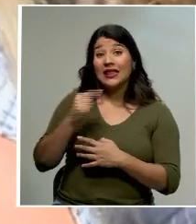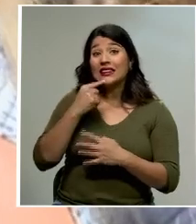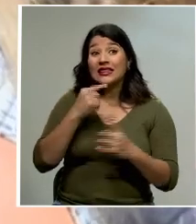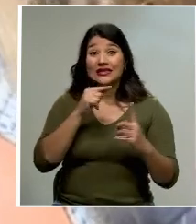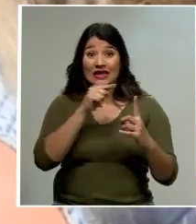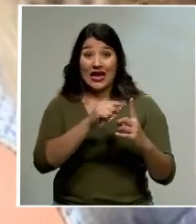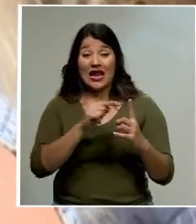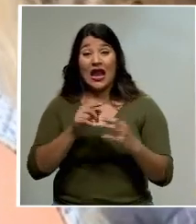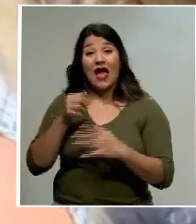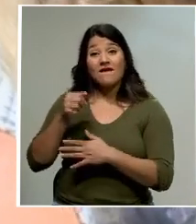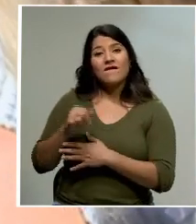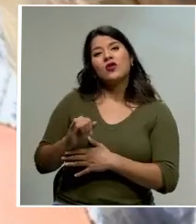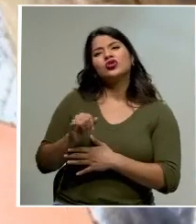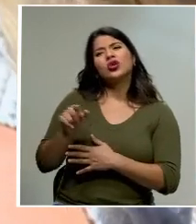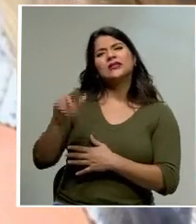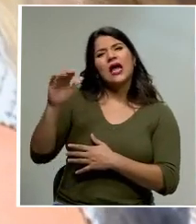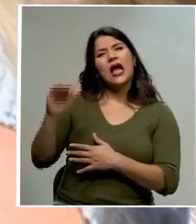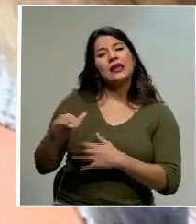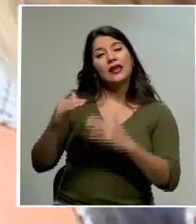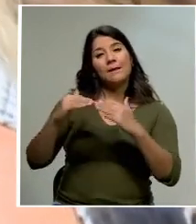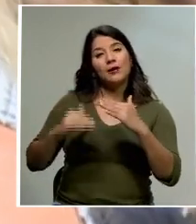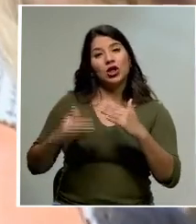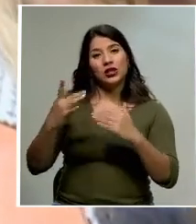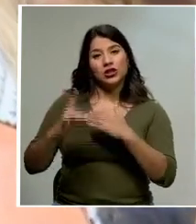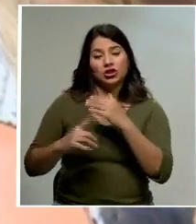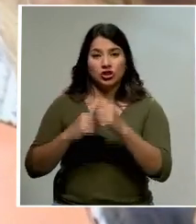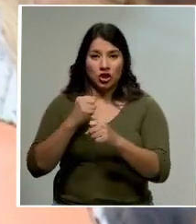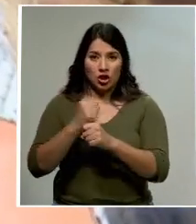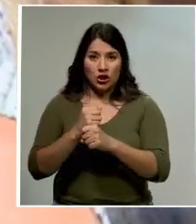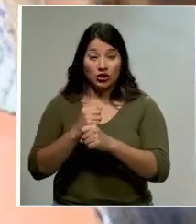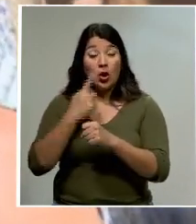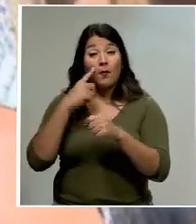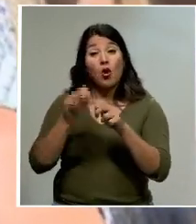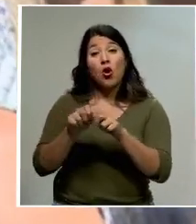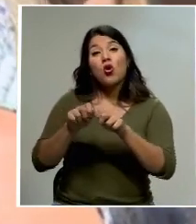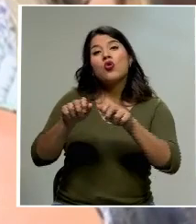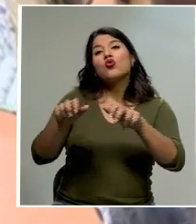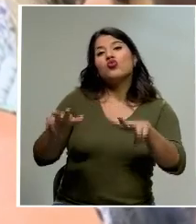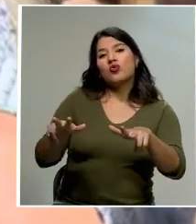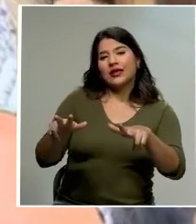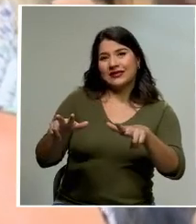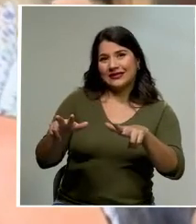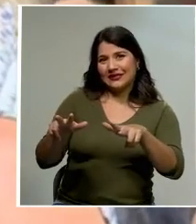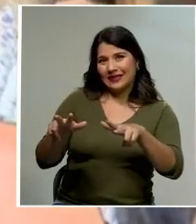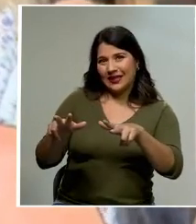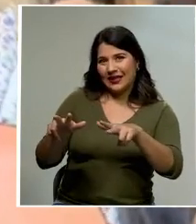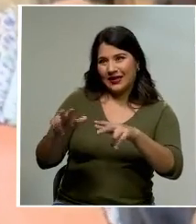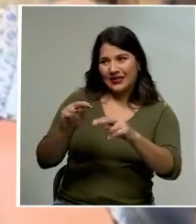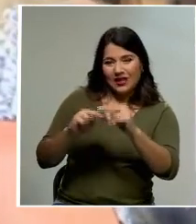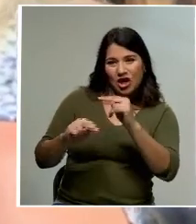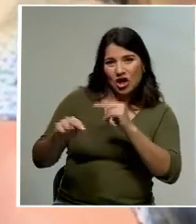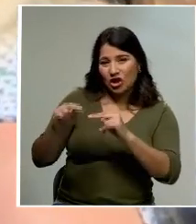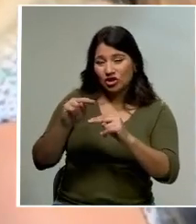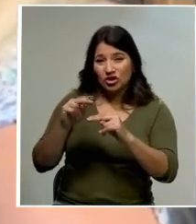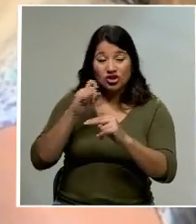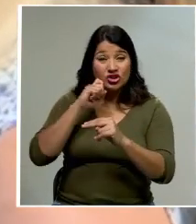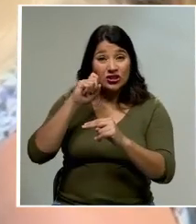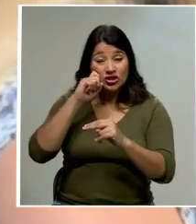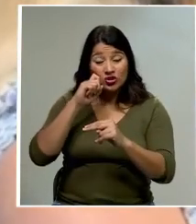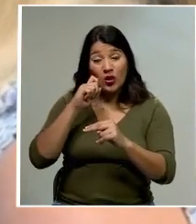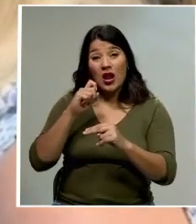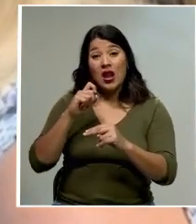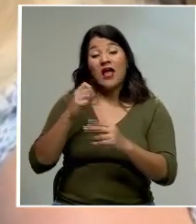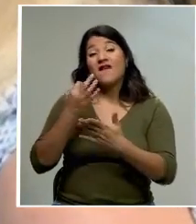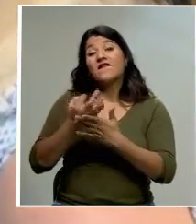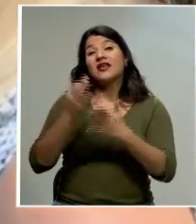de haber abusado de ella cuando era menor de edad, a través de la red de tráfico sexual de Jeffrey Epstein. El financiero se suicidó en una prisión